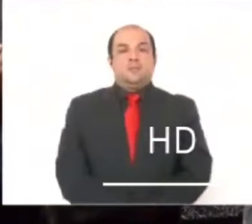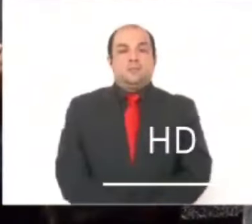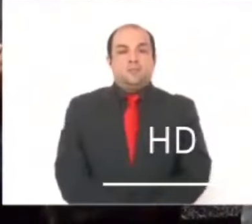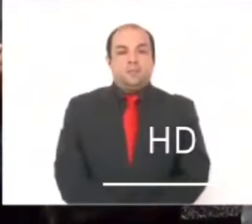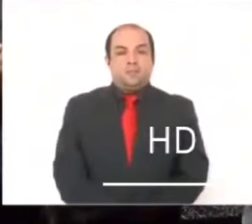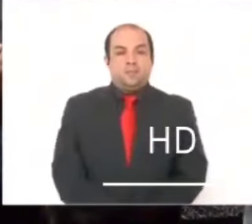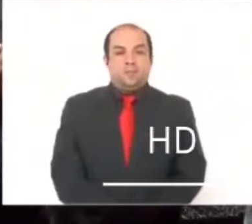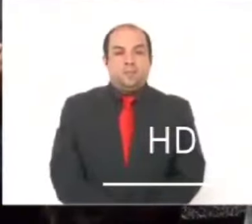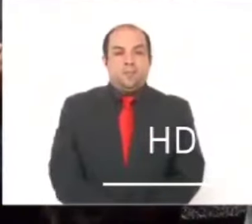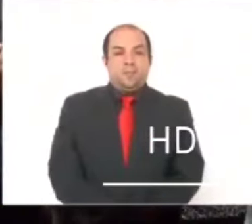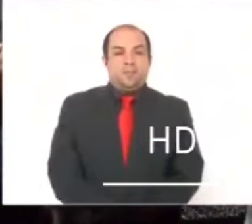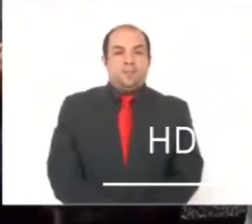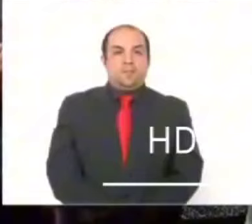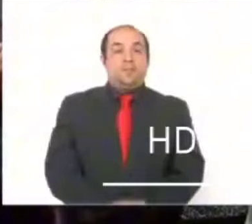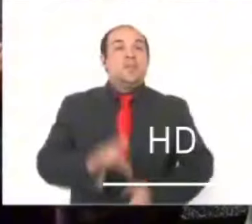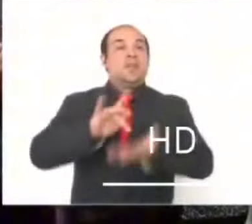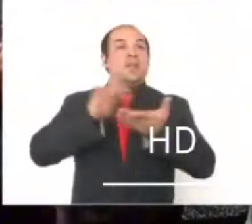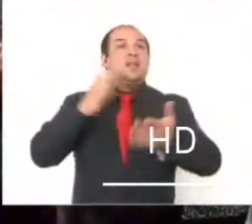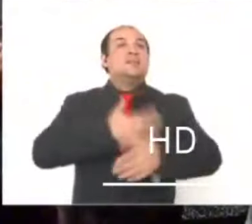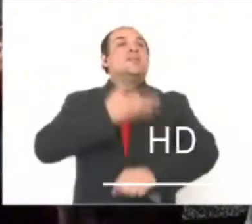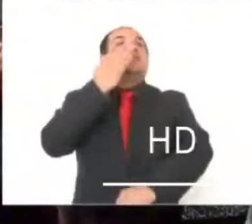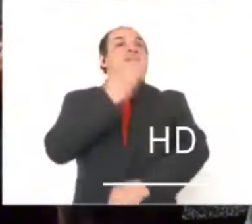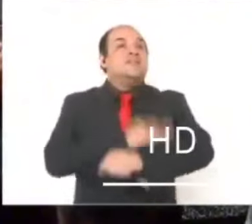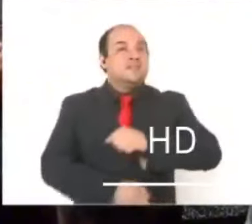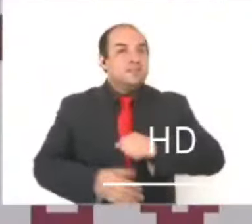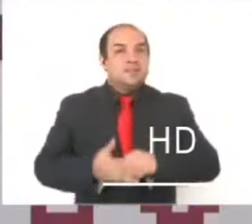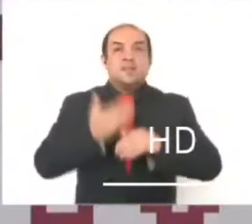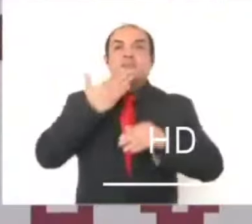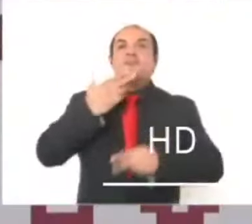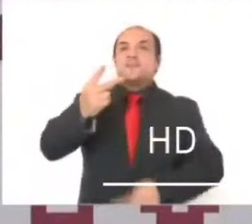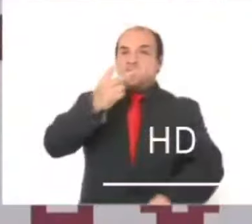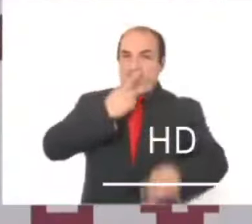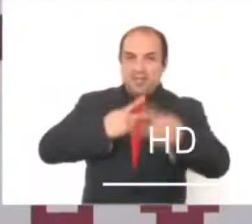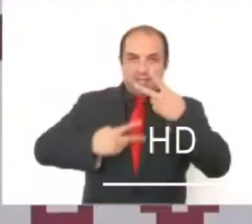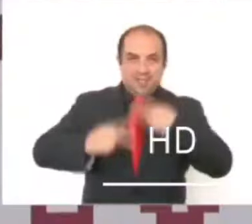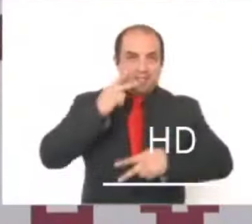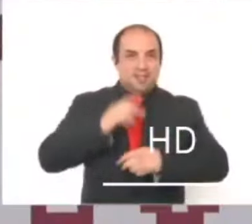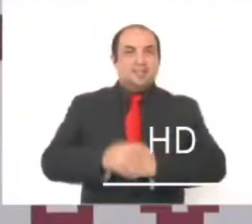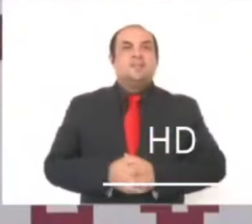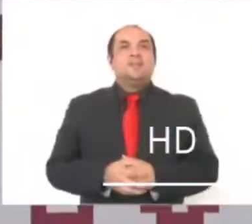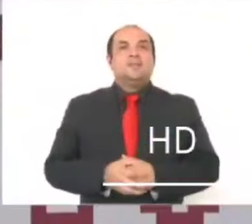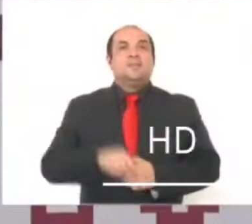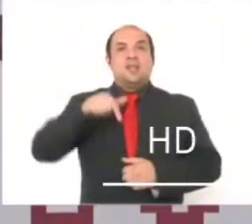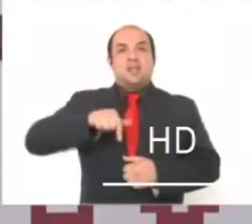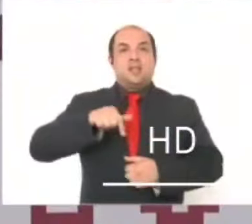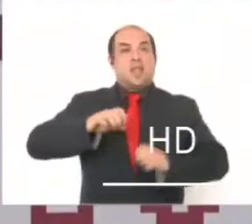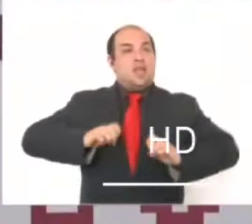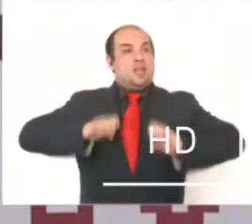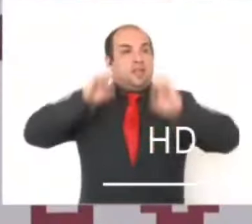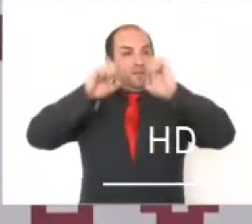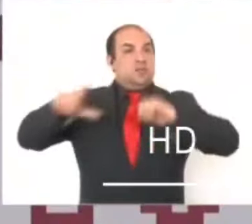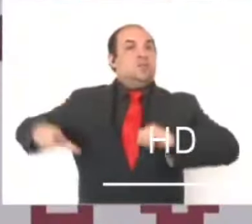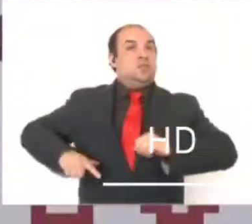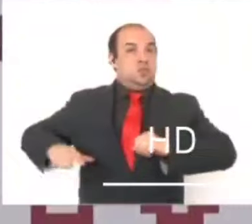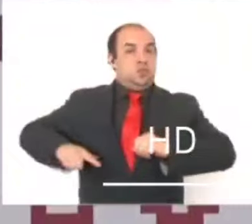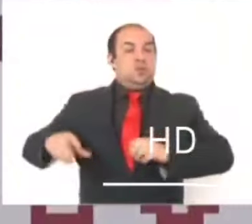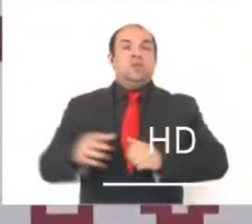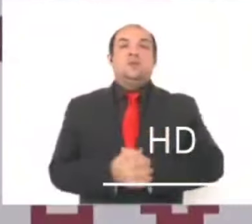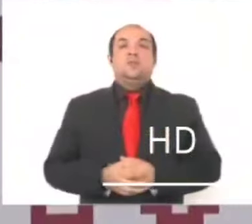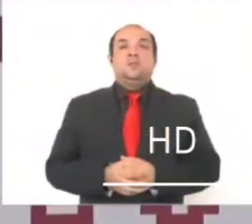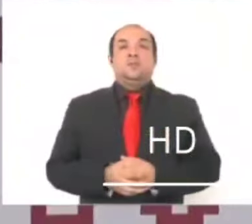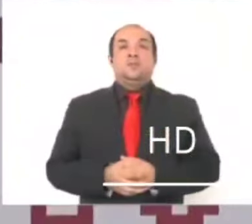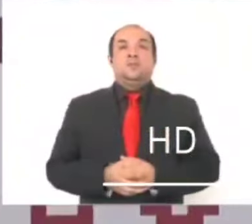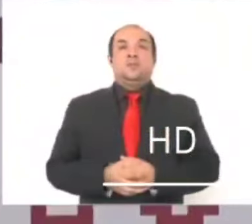Gracias. Muy buenas tardes, bienvenidas y bienvenidos al Palacio del Ayuntamiento. Es increíble tenerlos